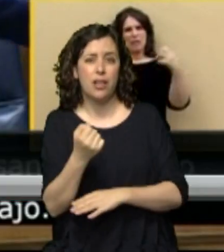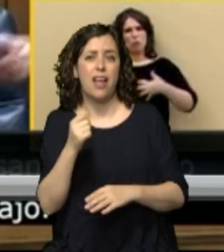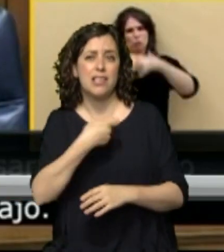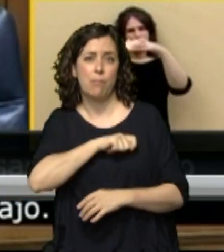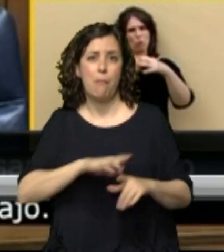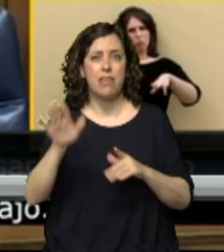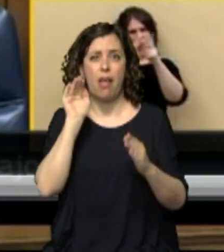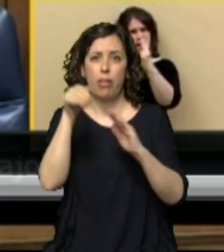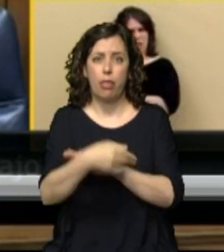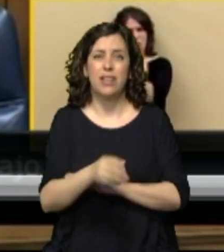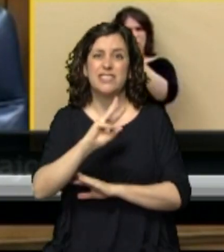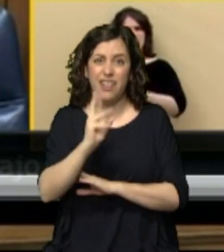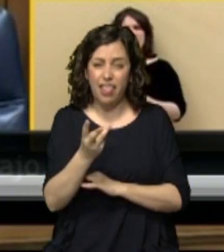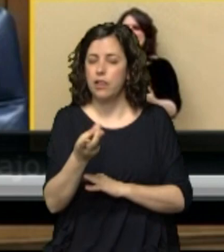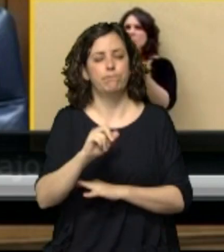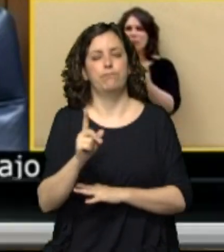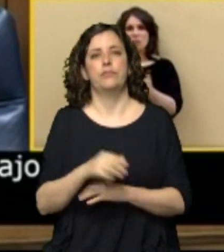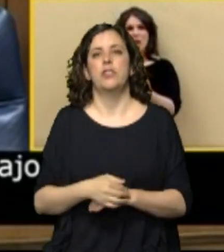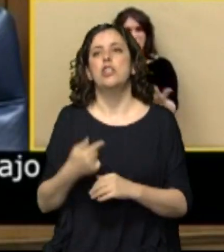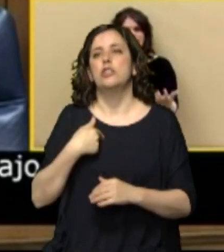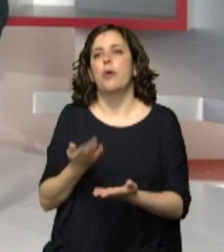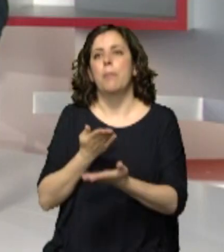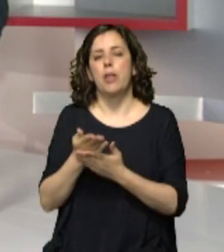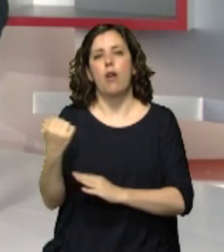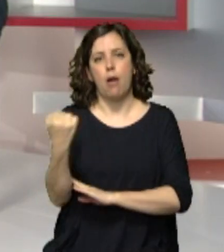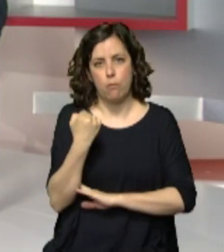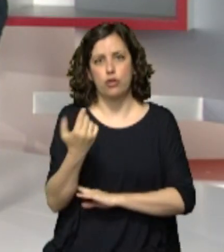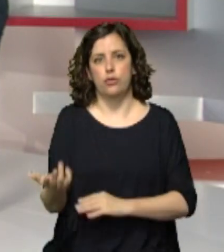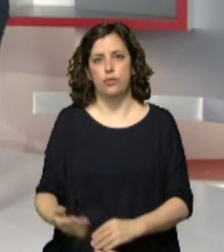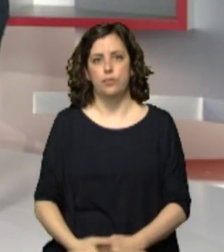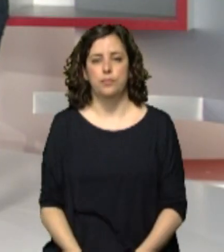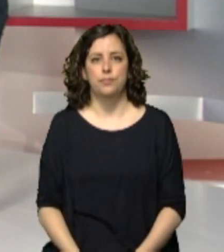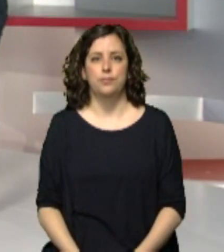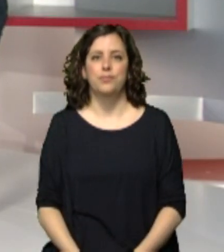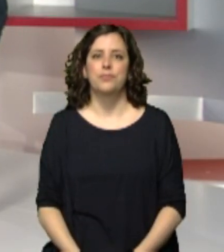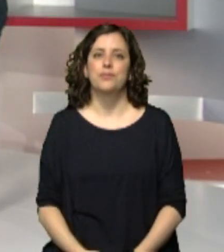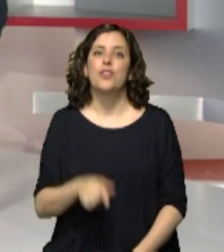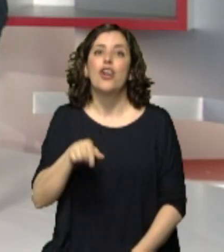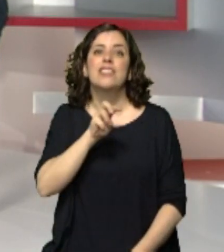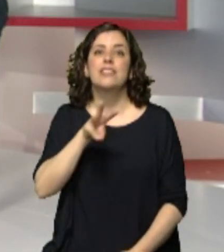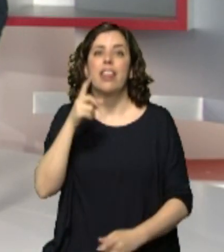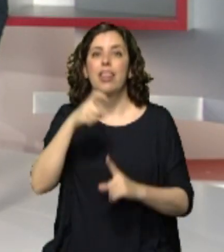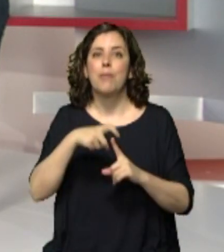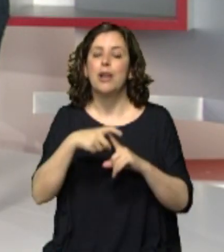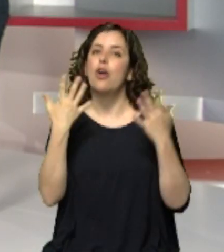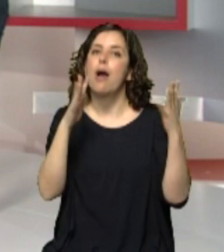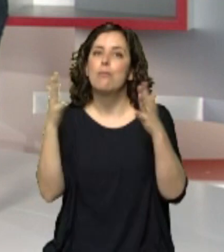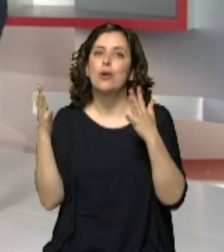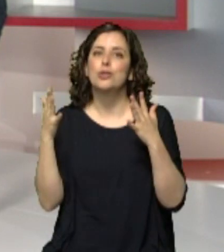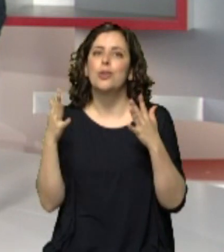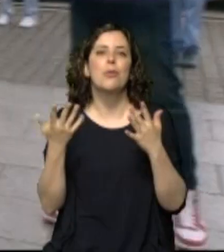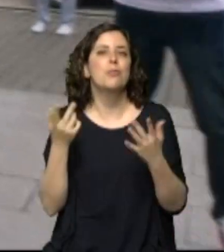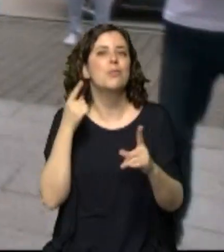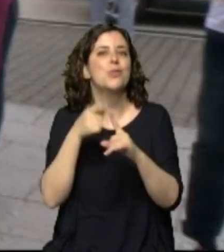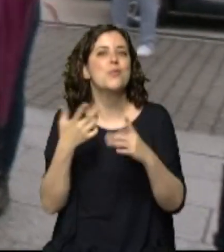que abandone la confrontación y que sume y arrime el hombro. Y el aplauso de este 13 de mayo es para ellos,